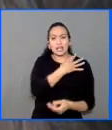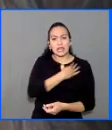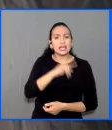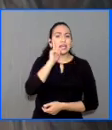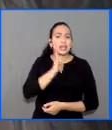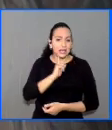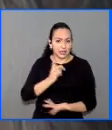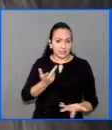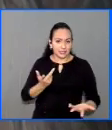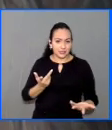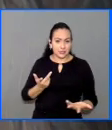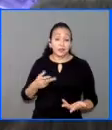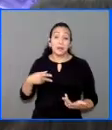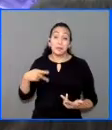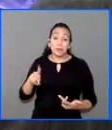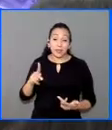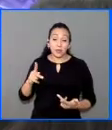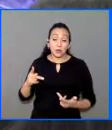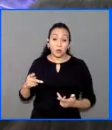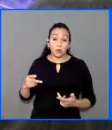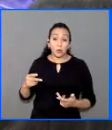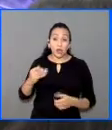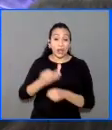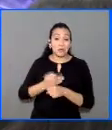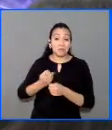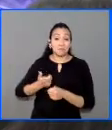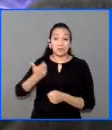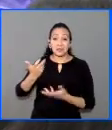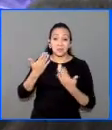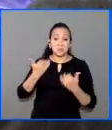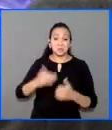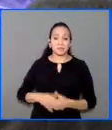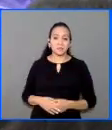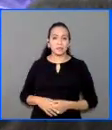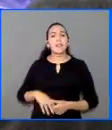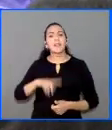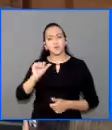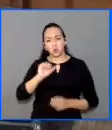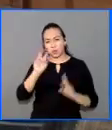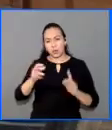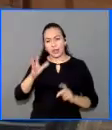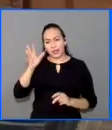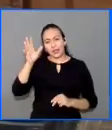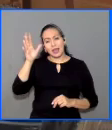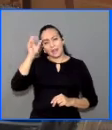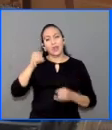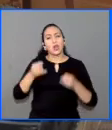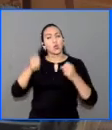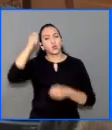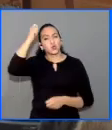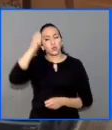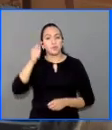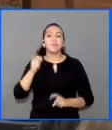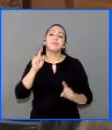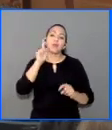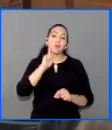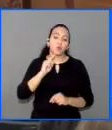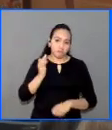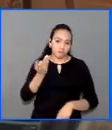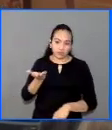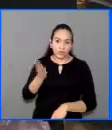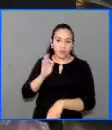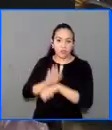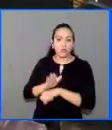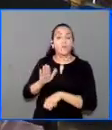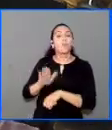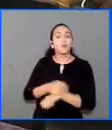están totalmente exentos. En otro asunto de jubilación, la contribuyente interpuso un medio de defensa, pues tras realizarse la retención